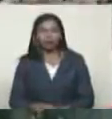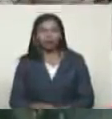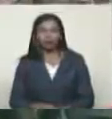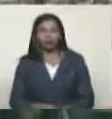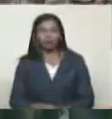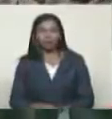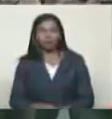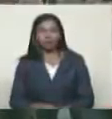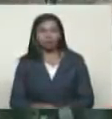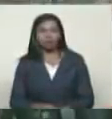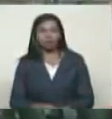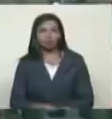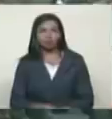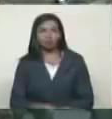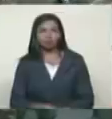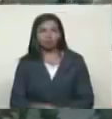Aragua,